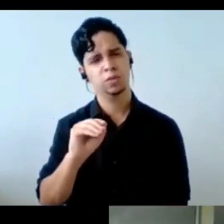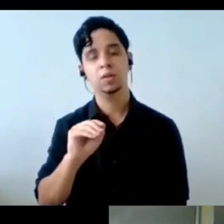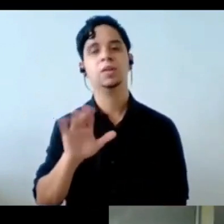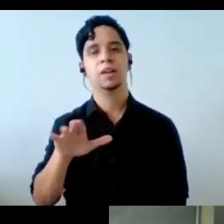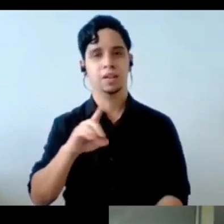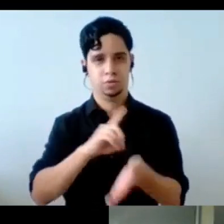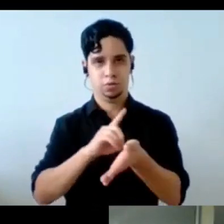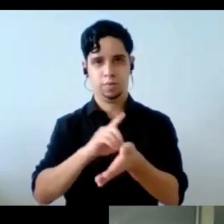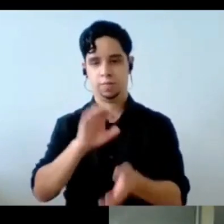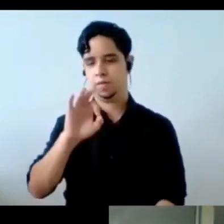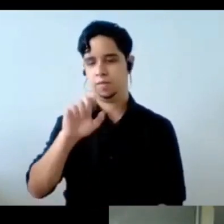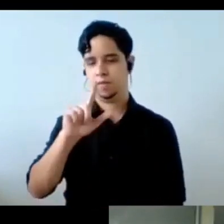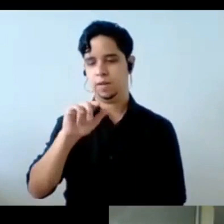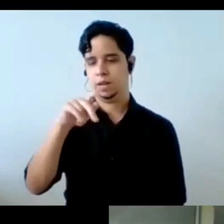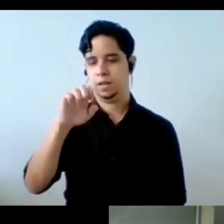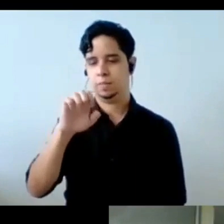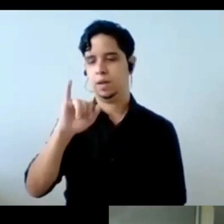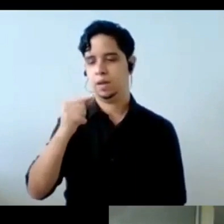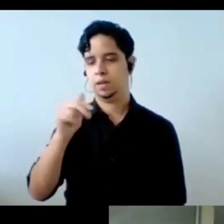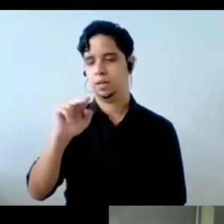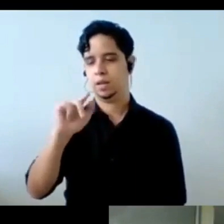doctor Felipe Ignacio